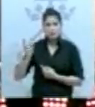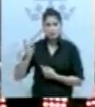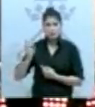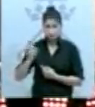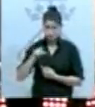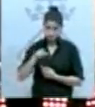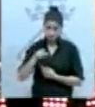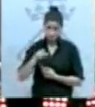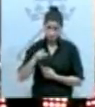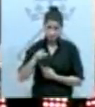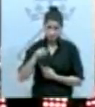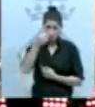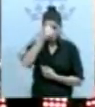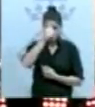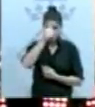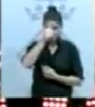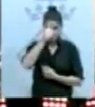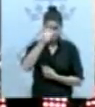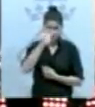María Gabriela, evidentemente.